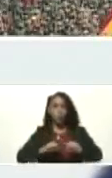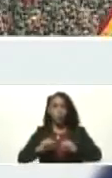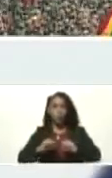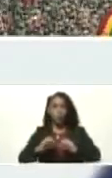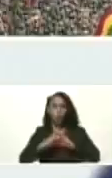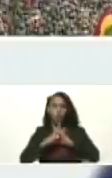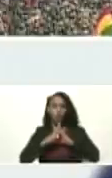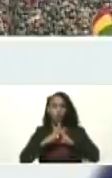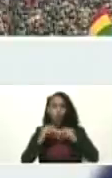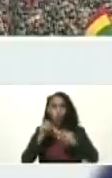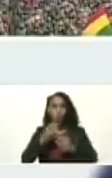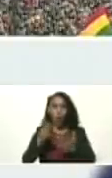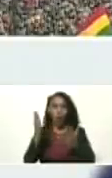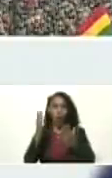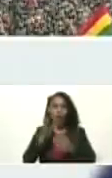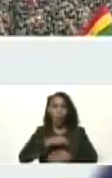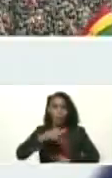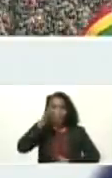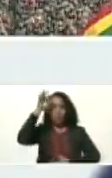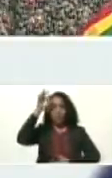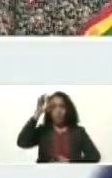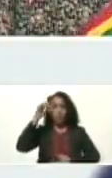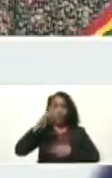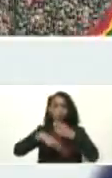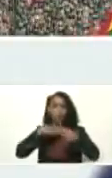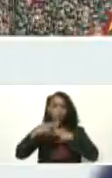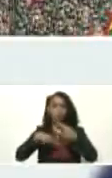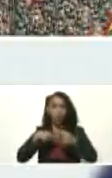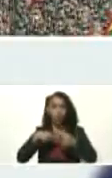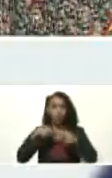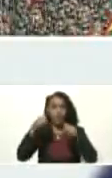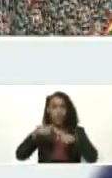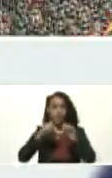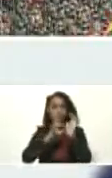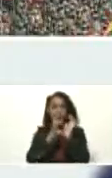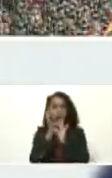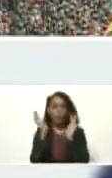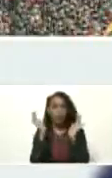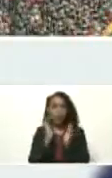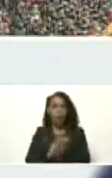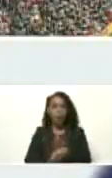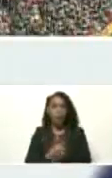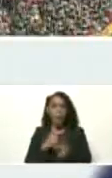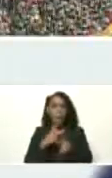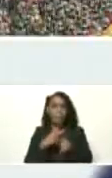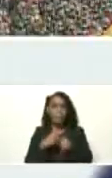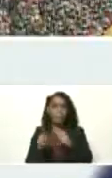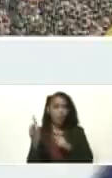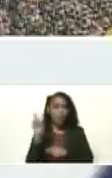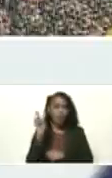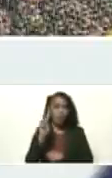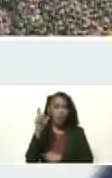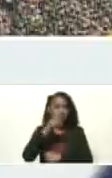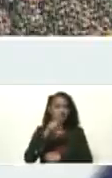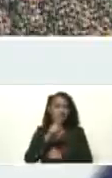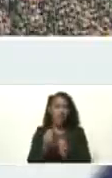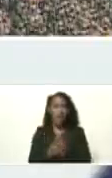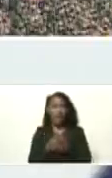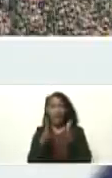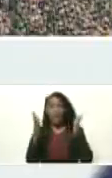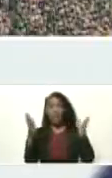todo el espíritu revolucionario de la Revolución de Abril. Pero Venezuela necesita grandes